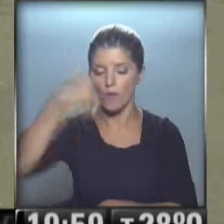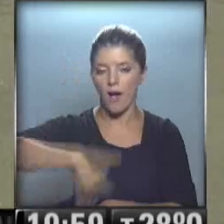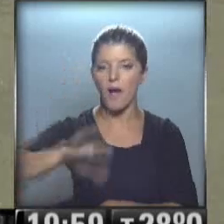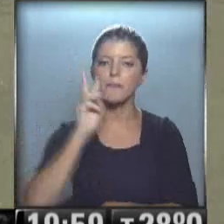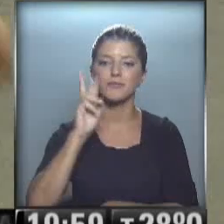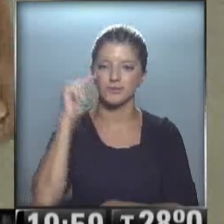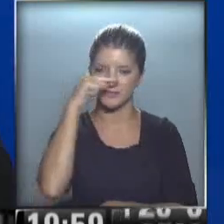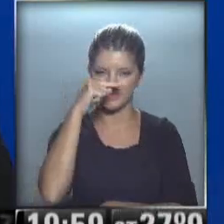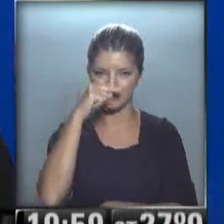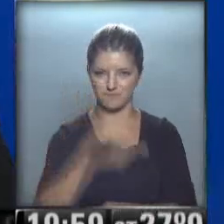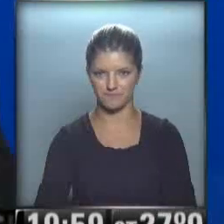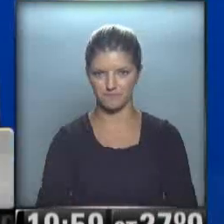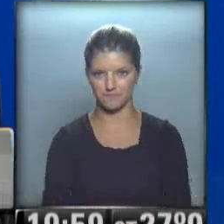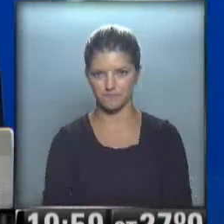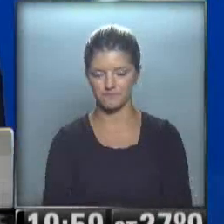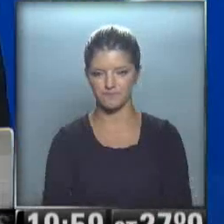7.